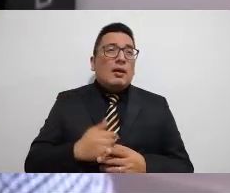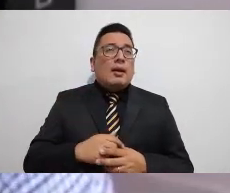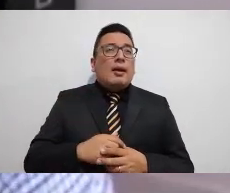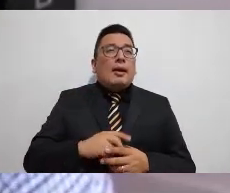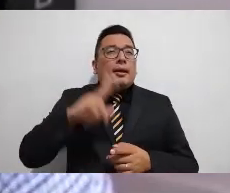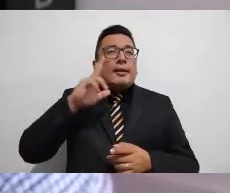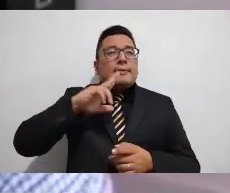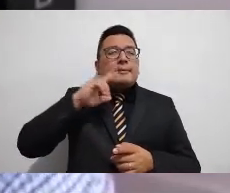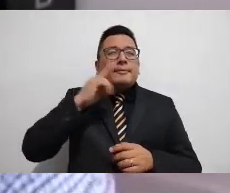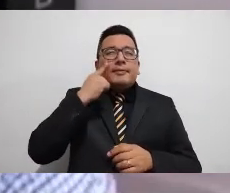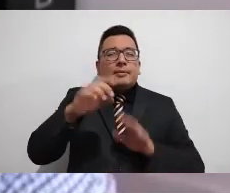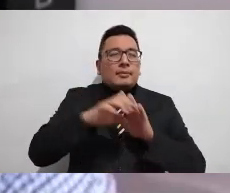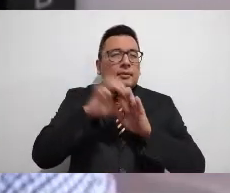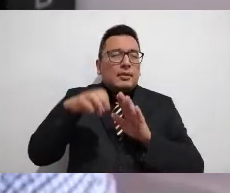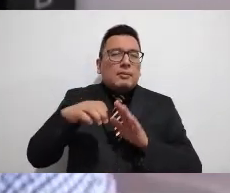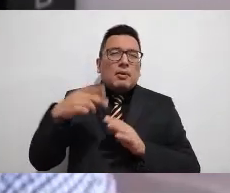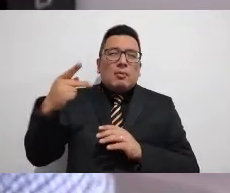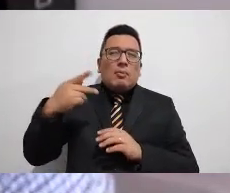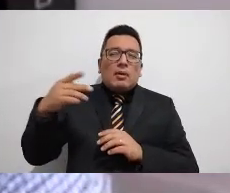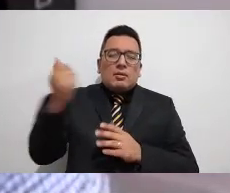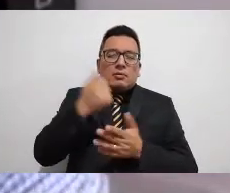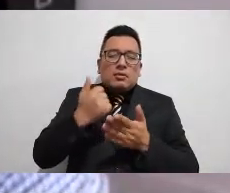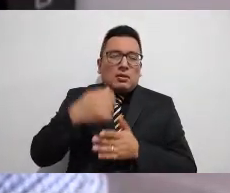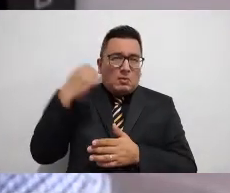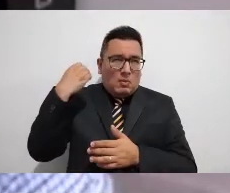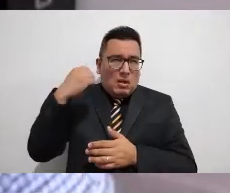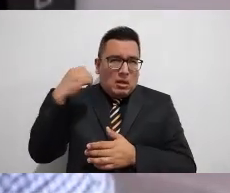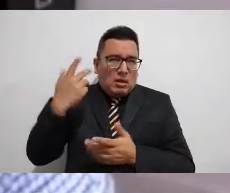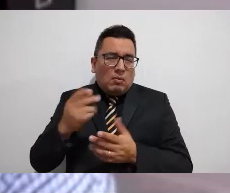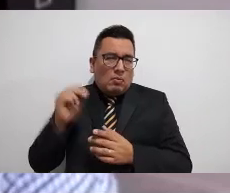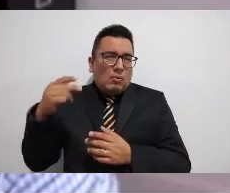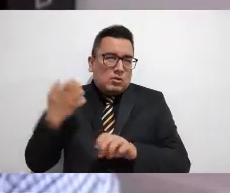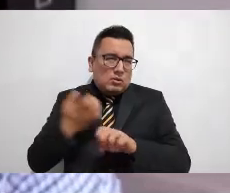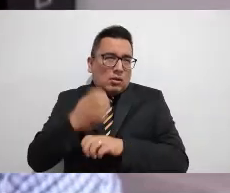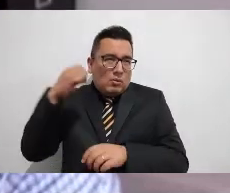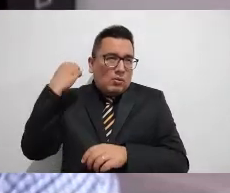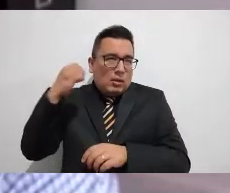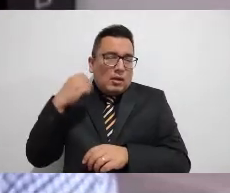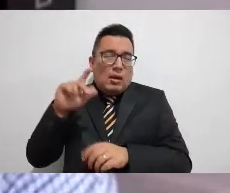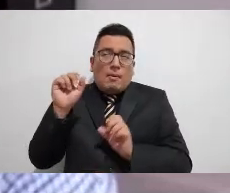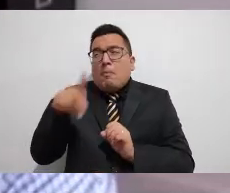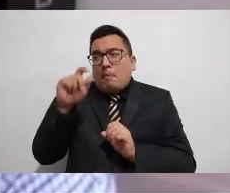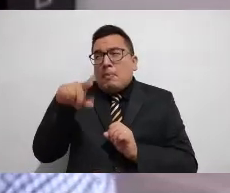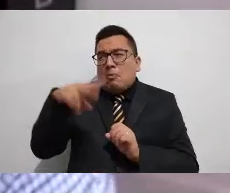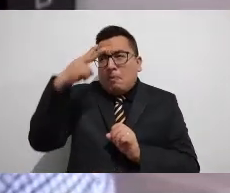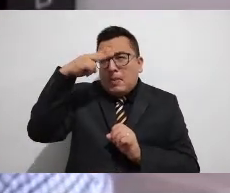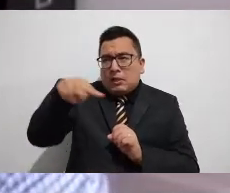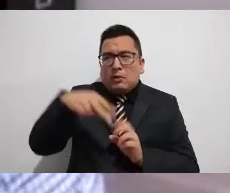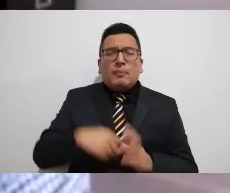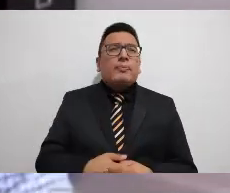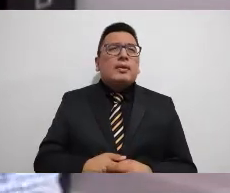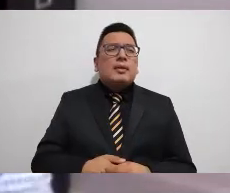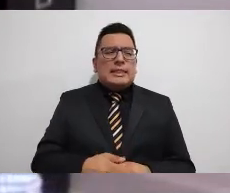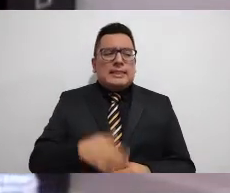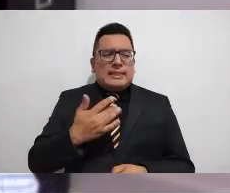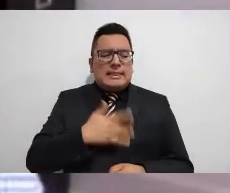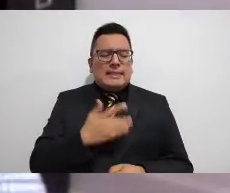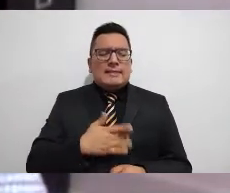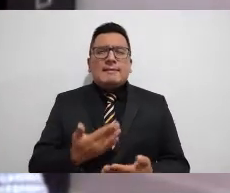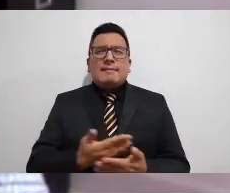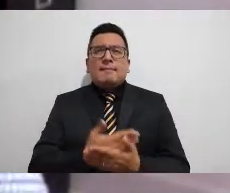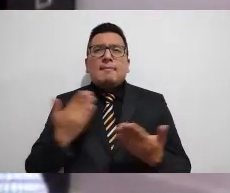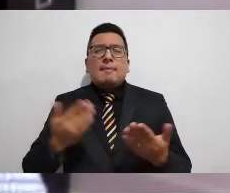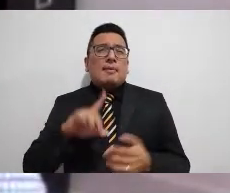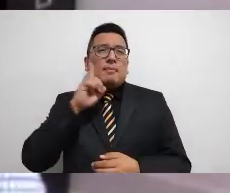en el contexto de Oaxaca y bueno, que también afecta a todo el país. ¿Cuál es la principal problemática que enfrentan